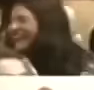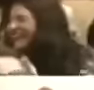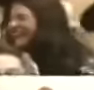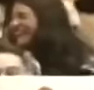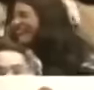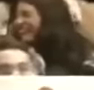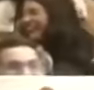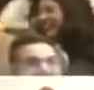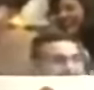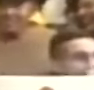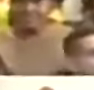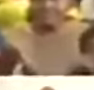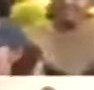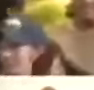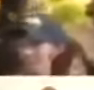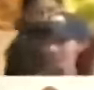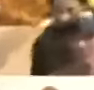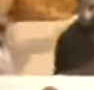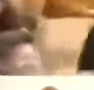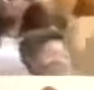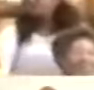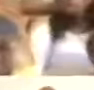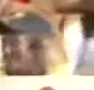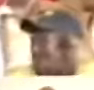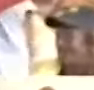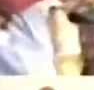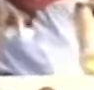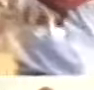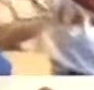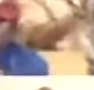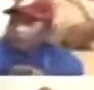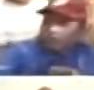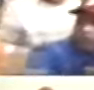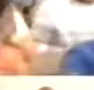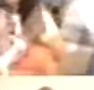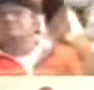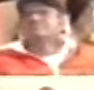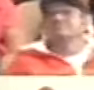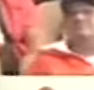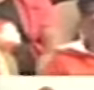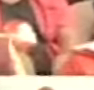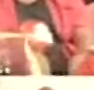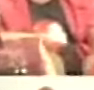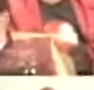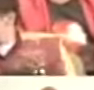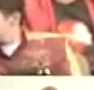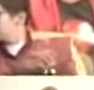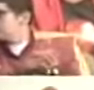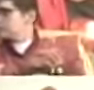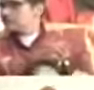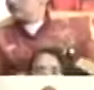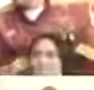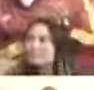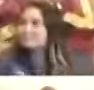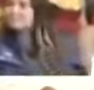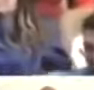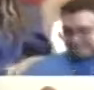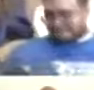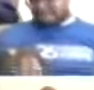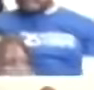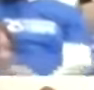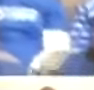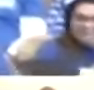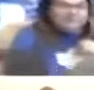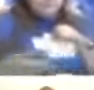Mira. Ella me dice que es comunicadora, dale un micrófono. ¿Ah? Mientras vamos preparando el pase a un liceo.